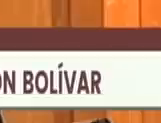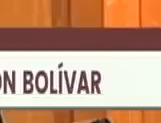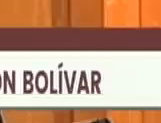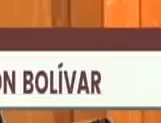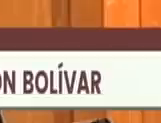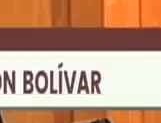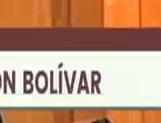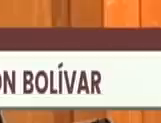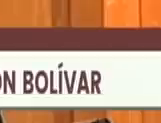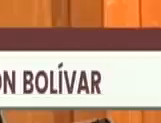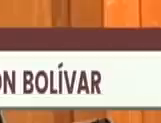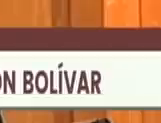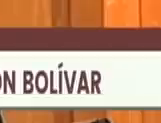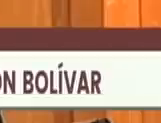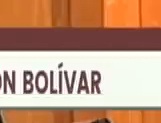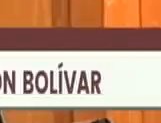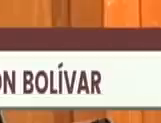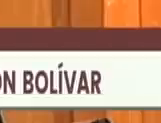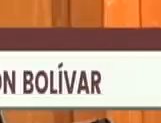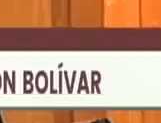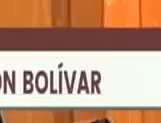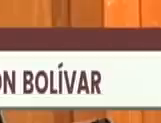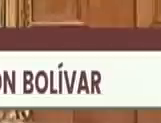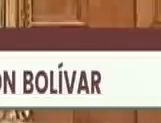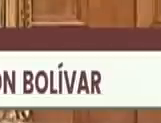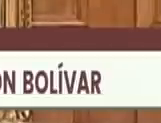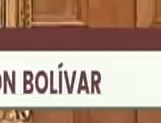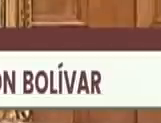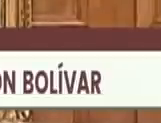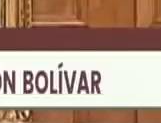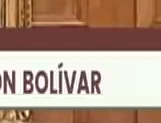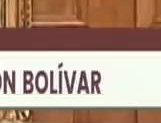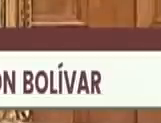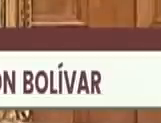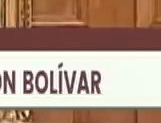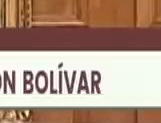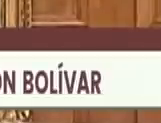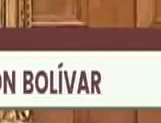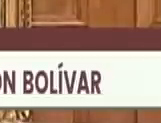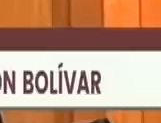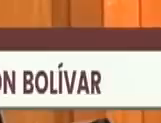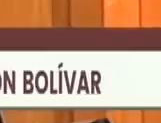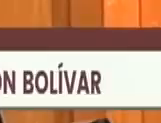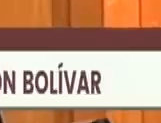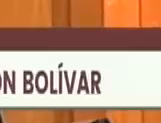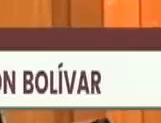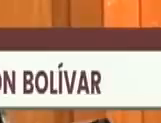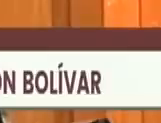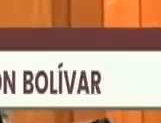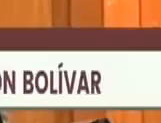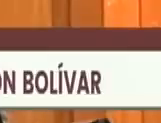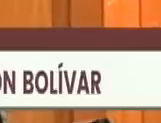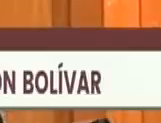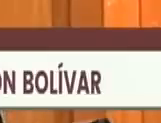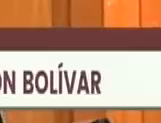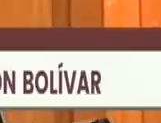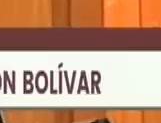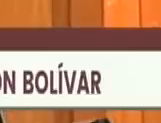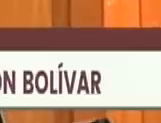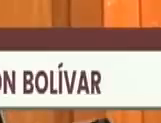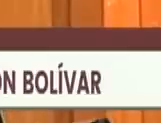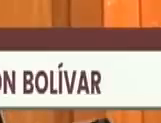Se estaba celebrando, era la época de la renovación universitaria. La Universidad Central de Venezuela estaba